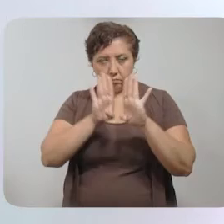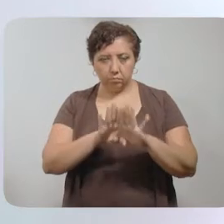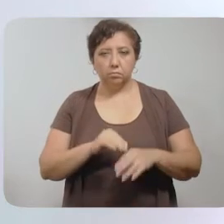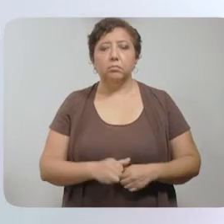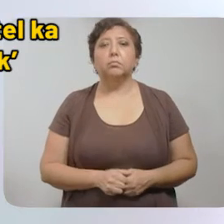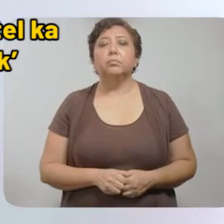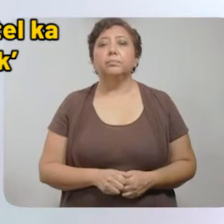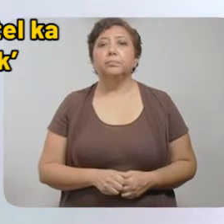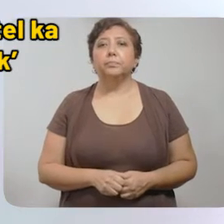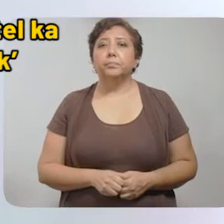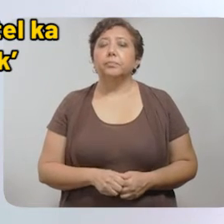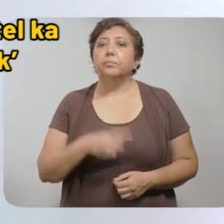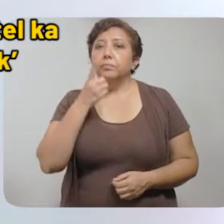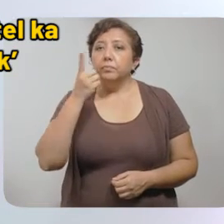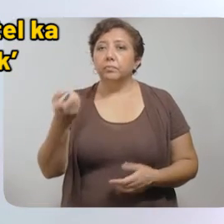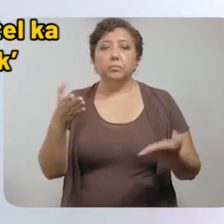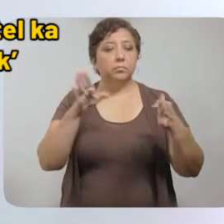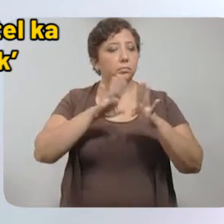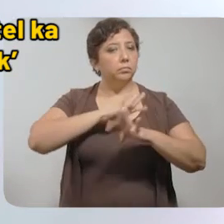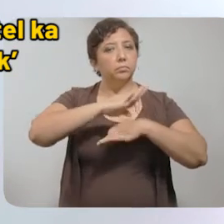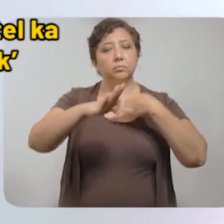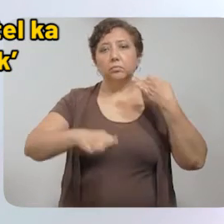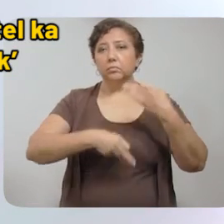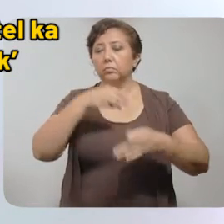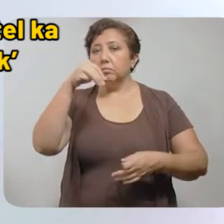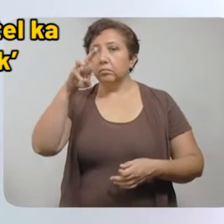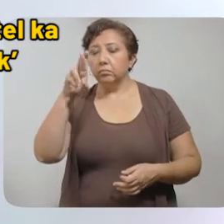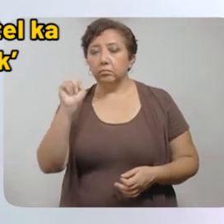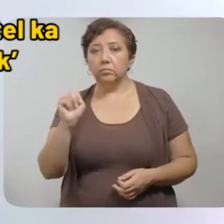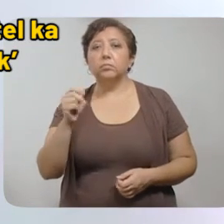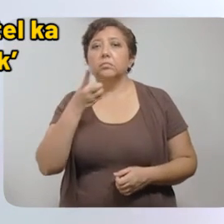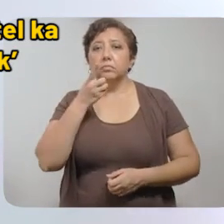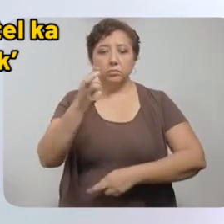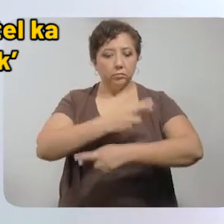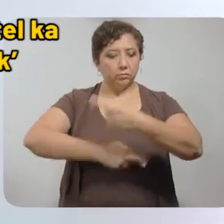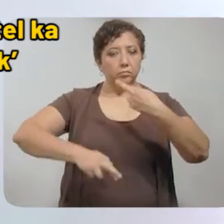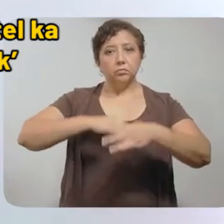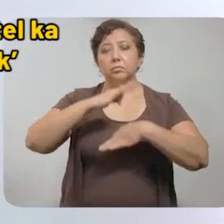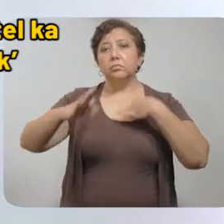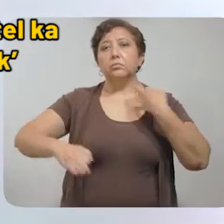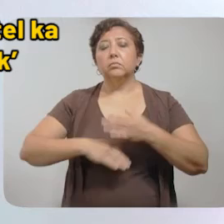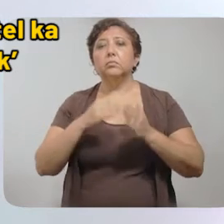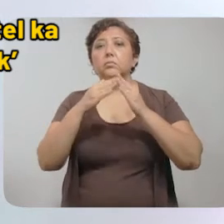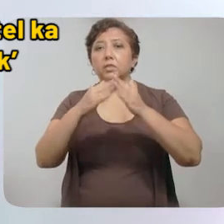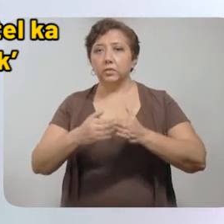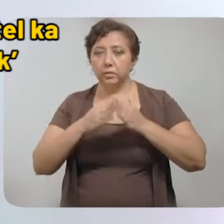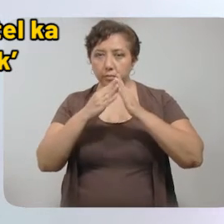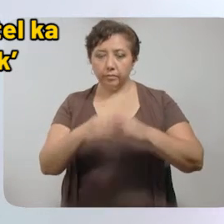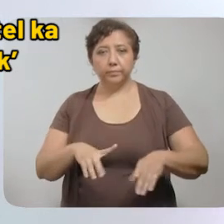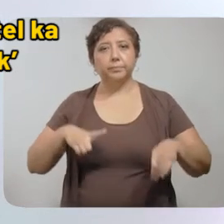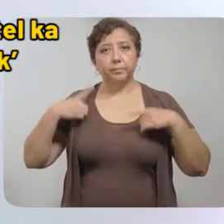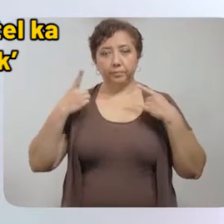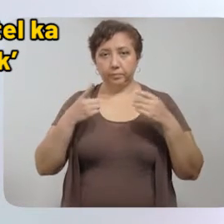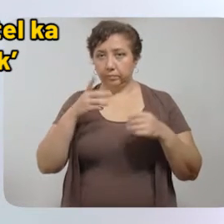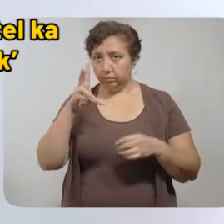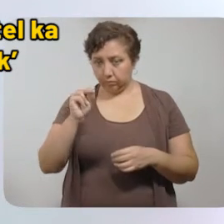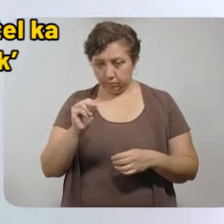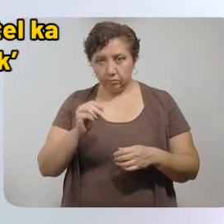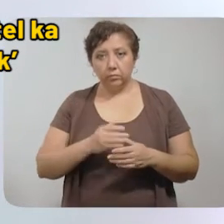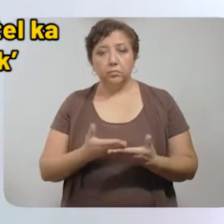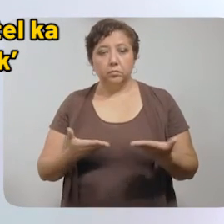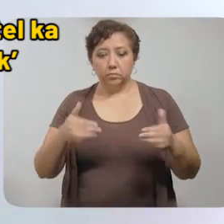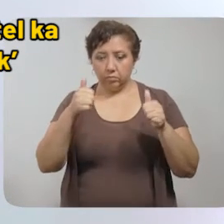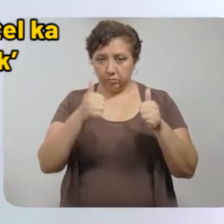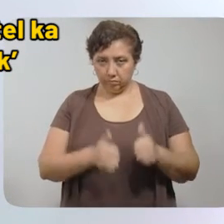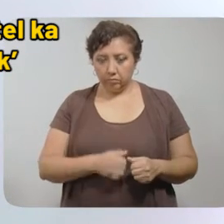mencionados. Se cierran todas las marinas y se ordena el inmediato regreso de todas las embarcaciones recreativas para estar en tierra y